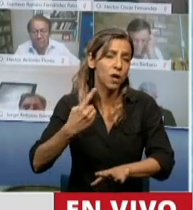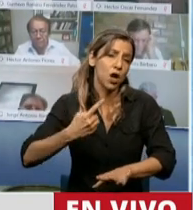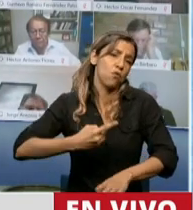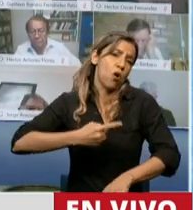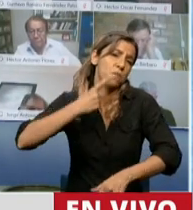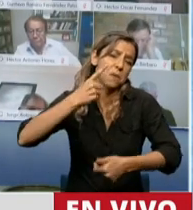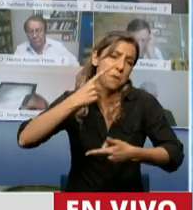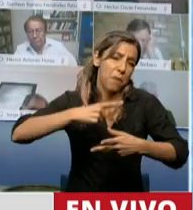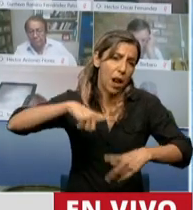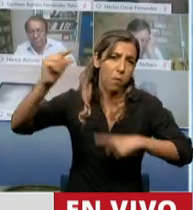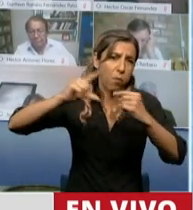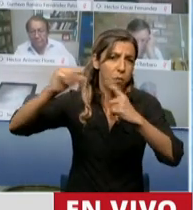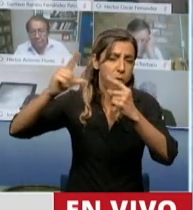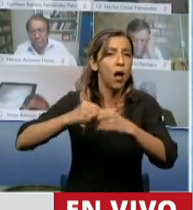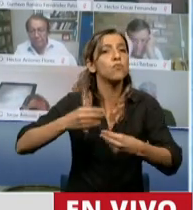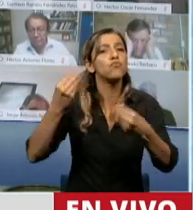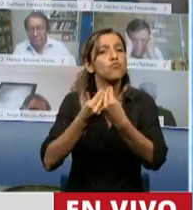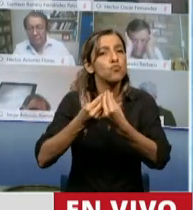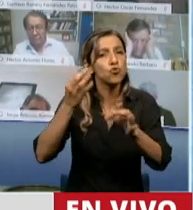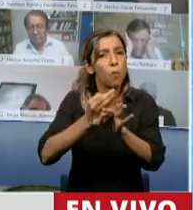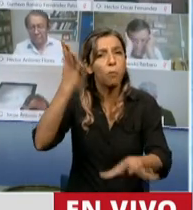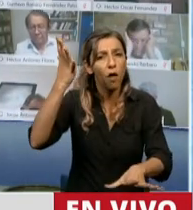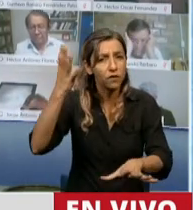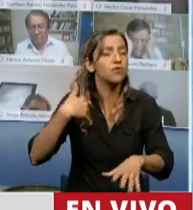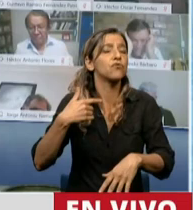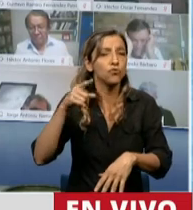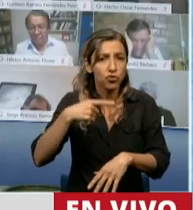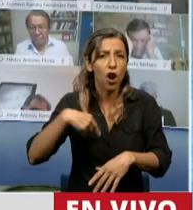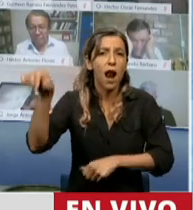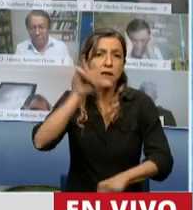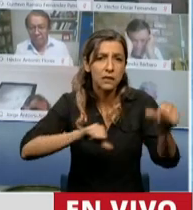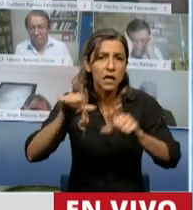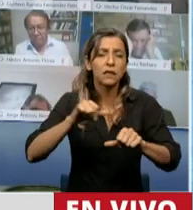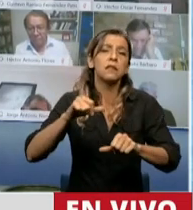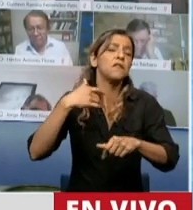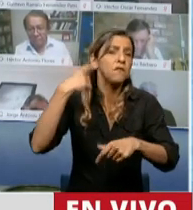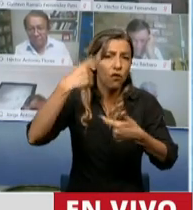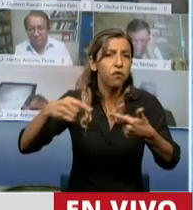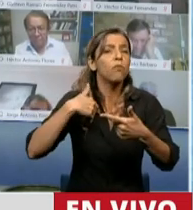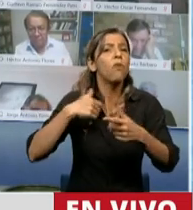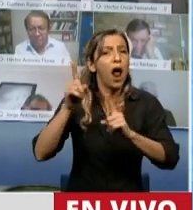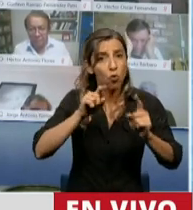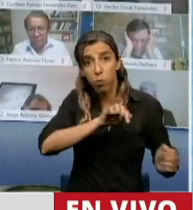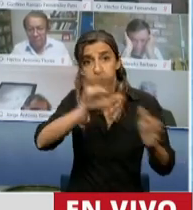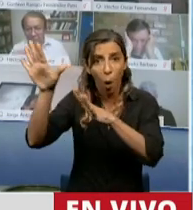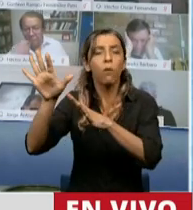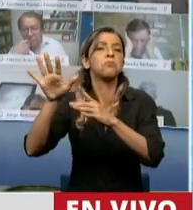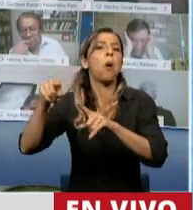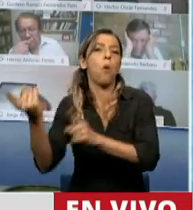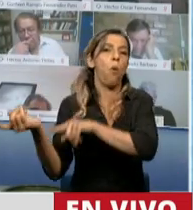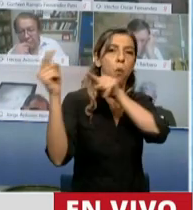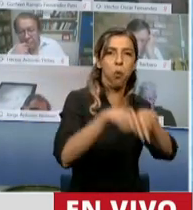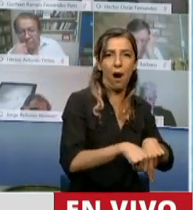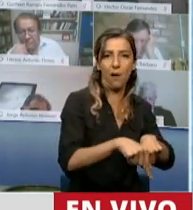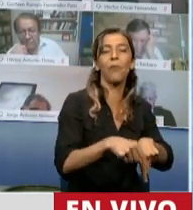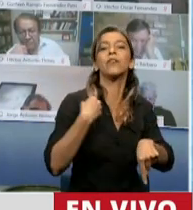y muchos científicos, científicas y argentinas y argentinas, cuando vieron que su país volvió a crecer, volvieron. Quédense y ayúdennos a